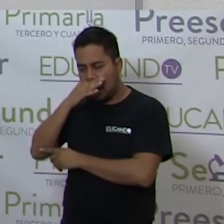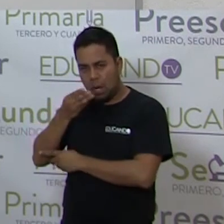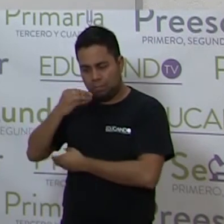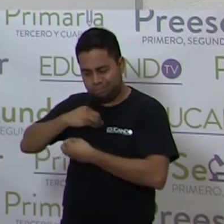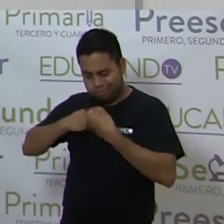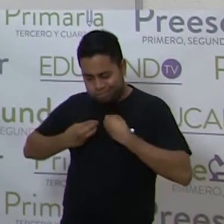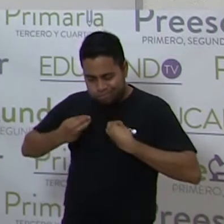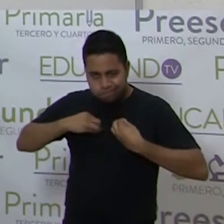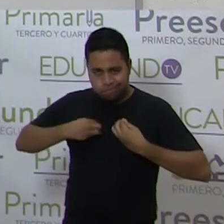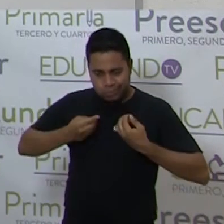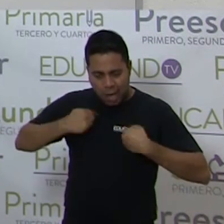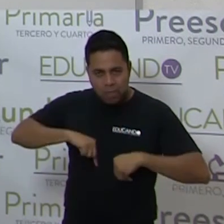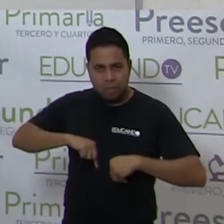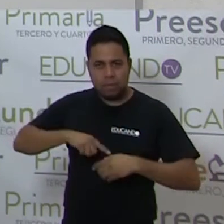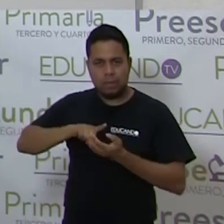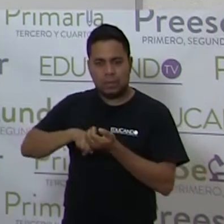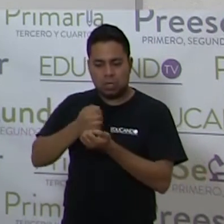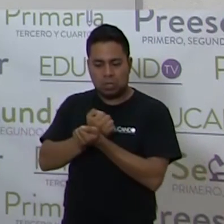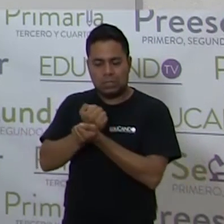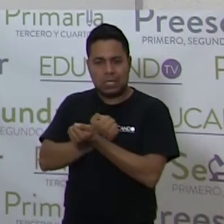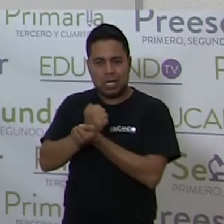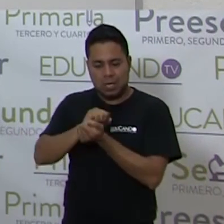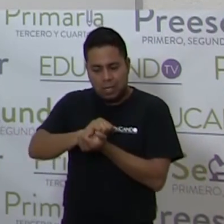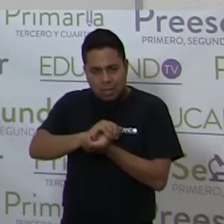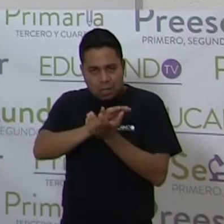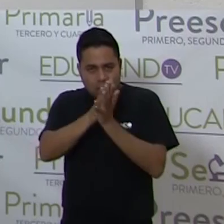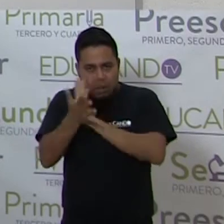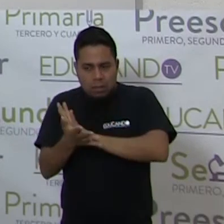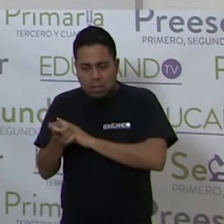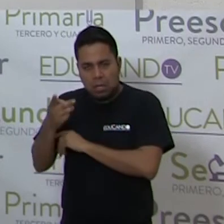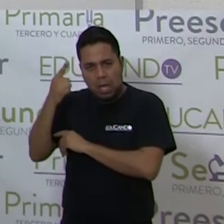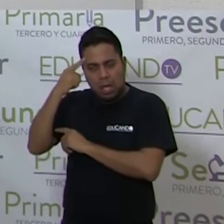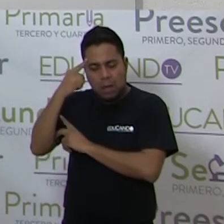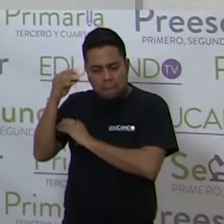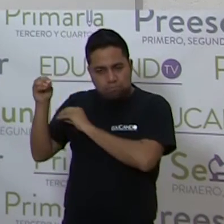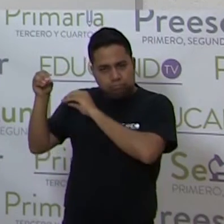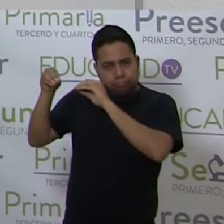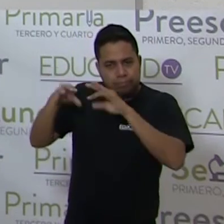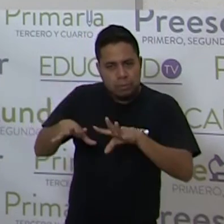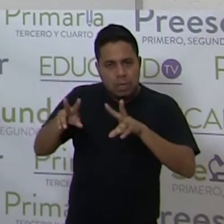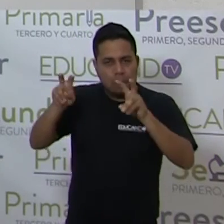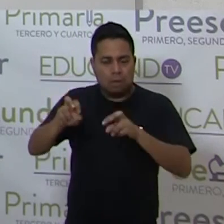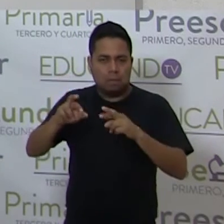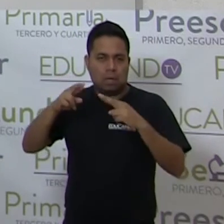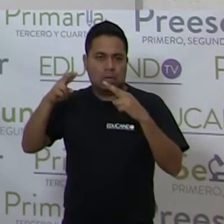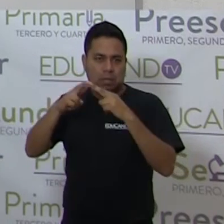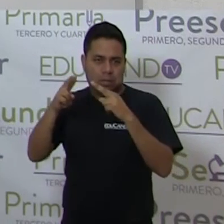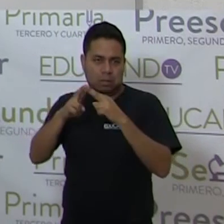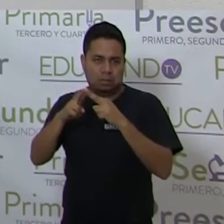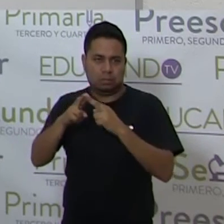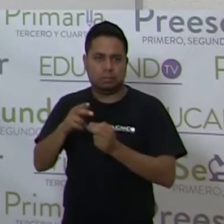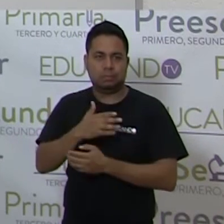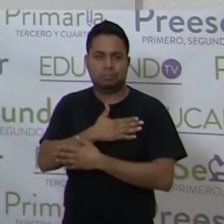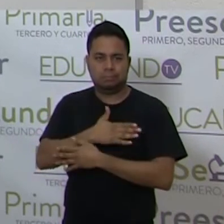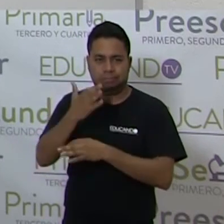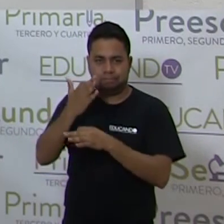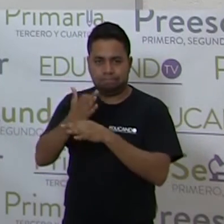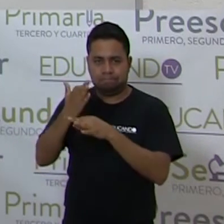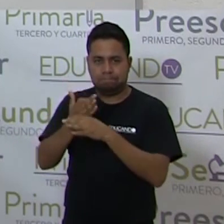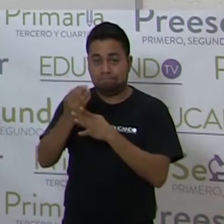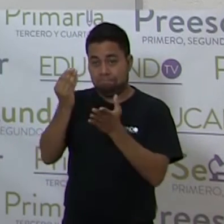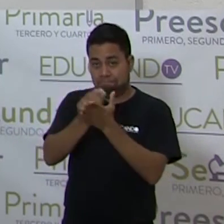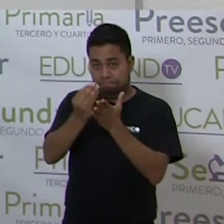la sangre de los hombres. Hay un pensamiento ahí mágico religioso. Pues bien, hemos llegado al final de esta